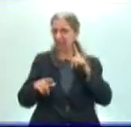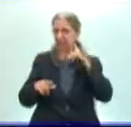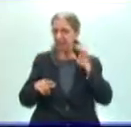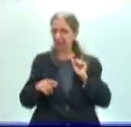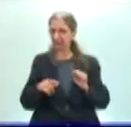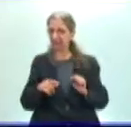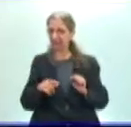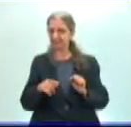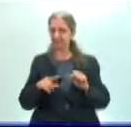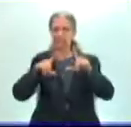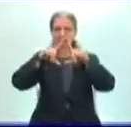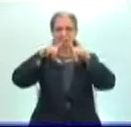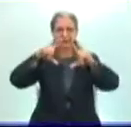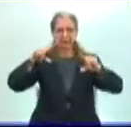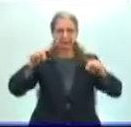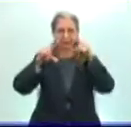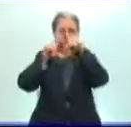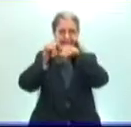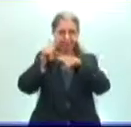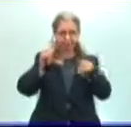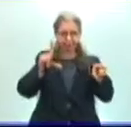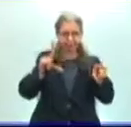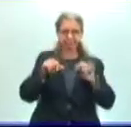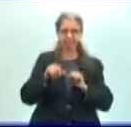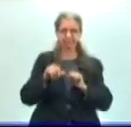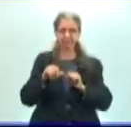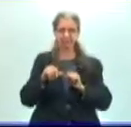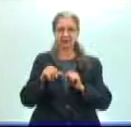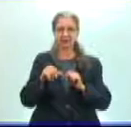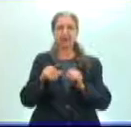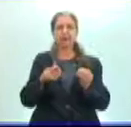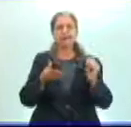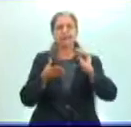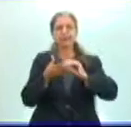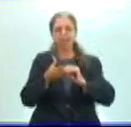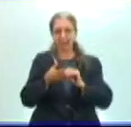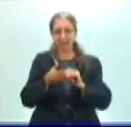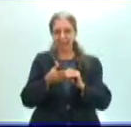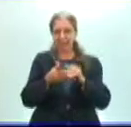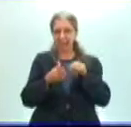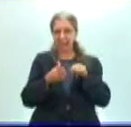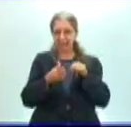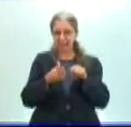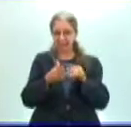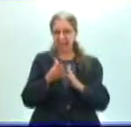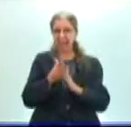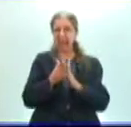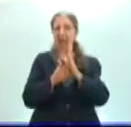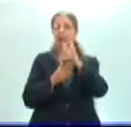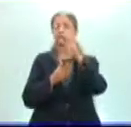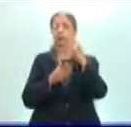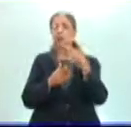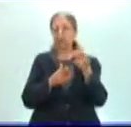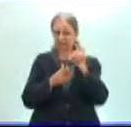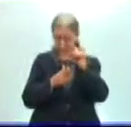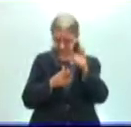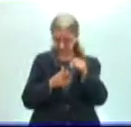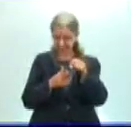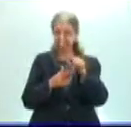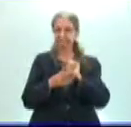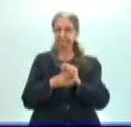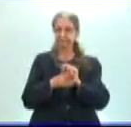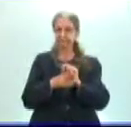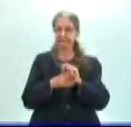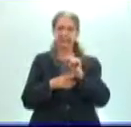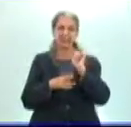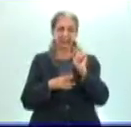el triángulo rectángulo y conoces además que se ha trazado la altura relativa a